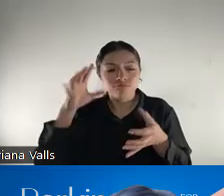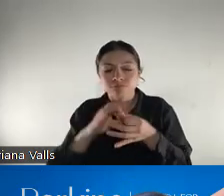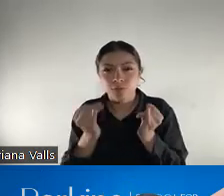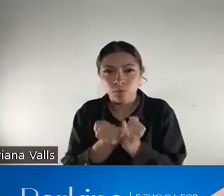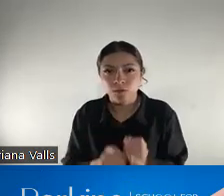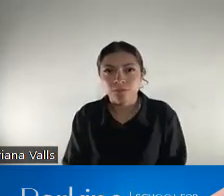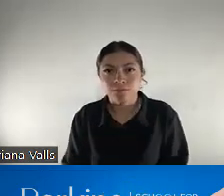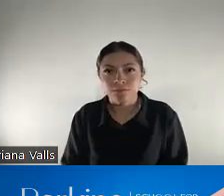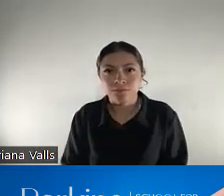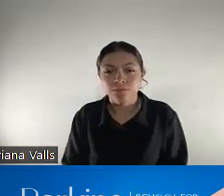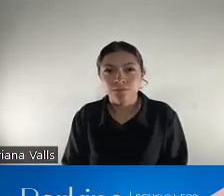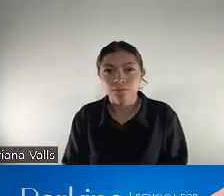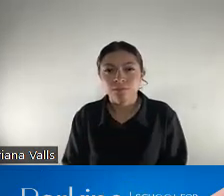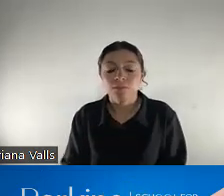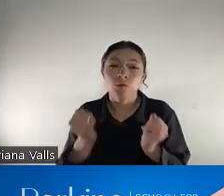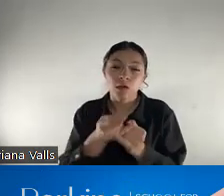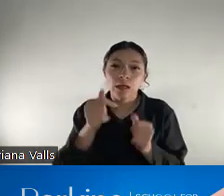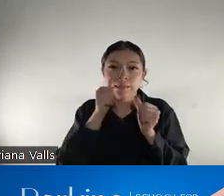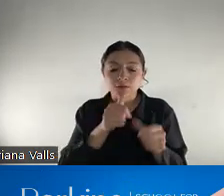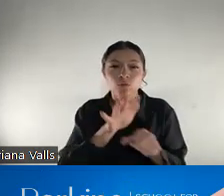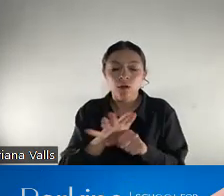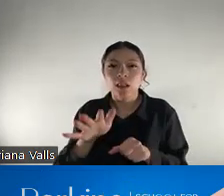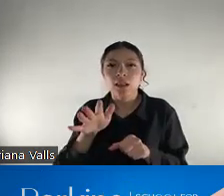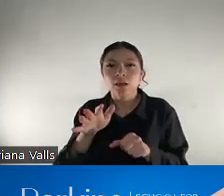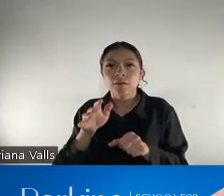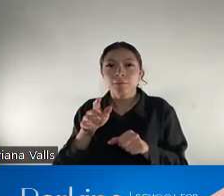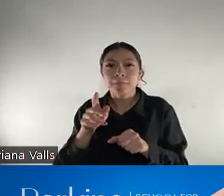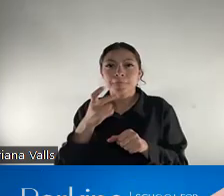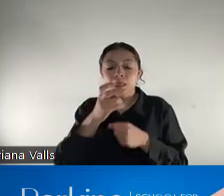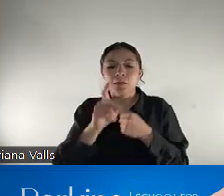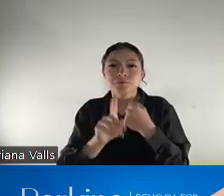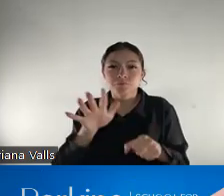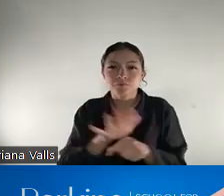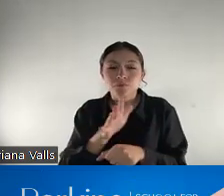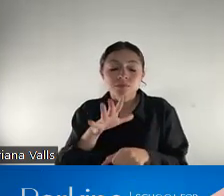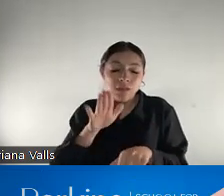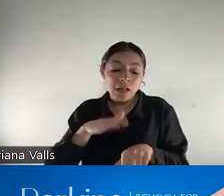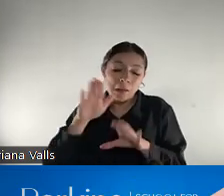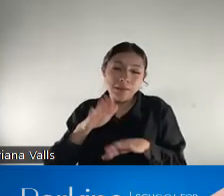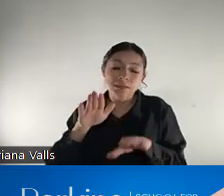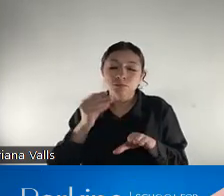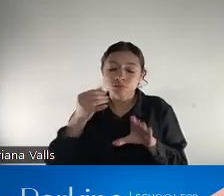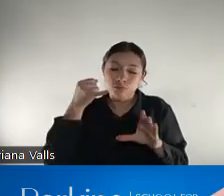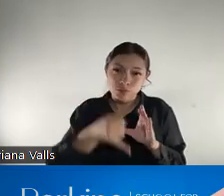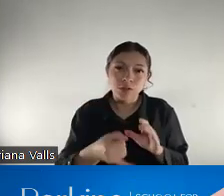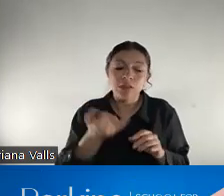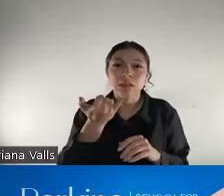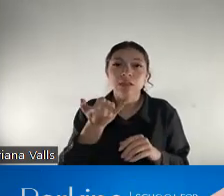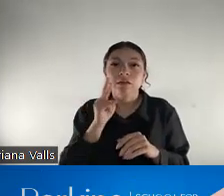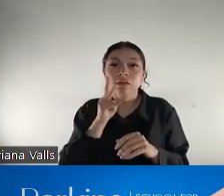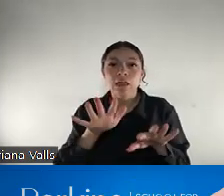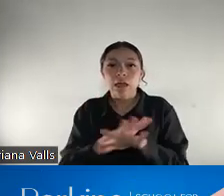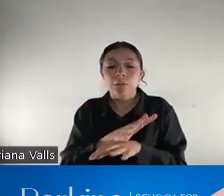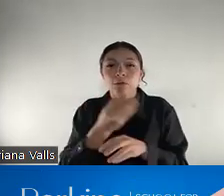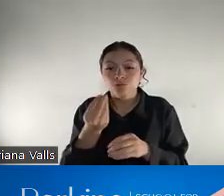tanto, pues la atención de los trastornos del neurodesarrollo, por ser tan complejos y por afectar varias áreas de la vida,